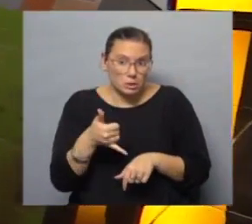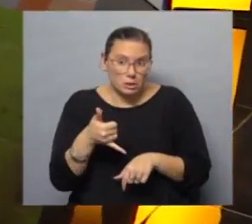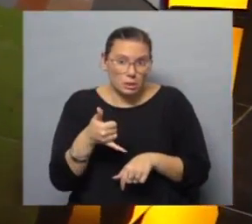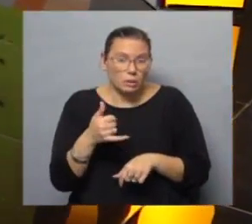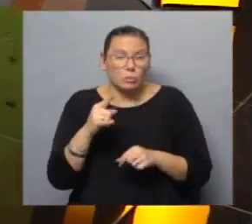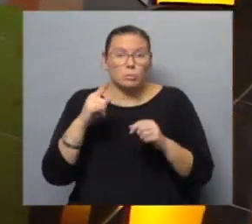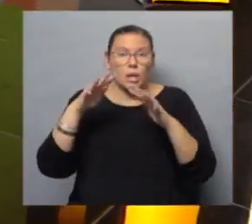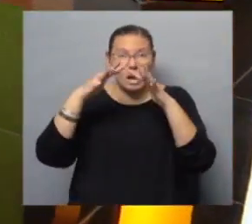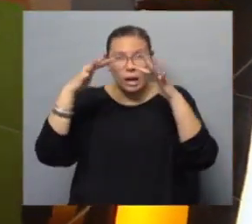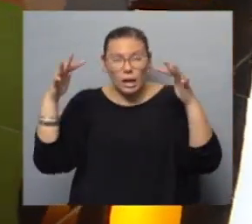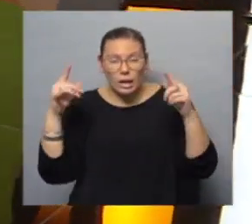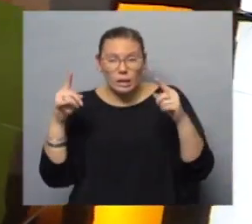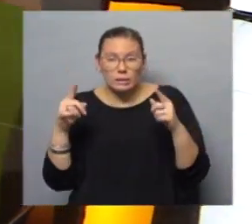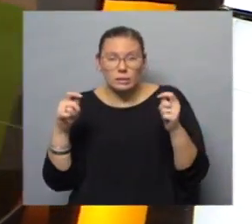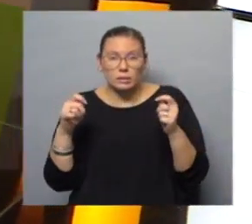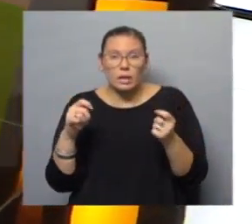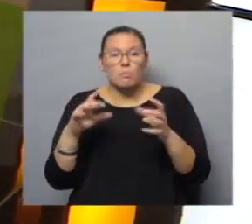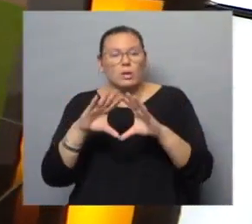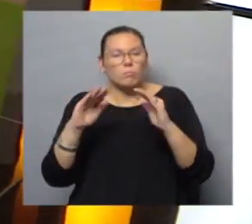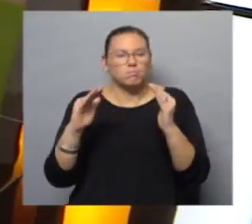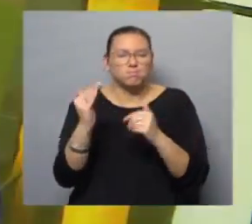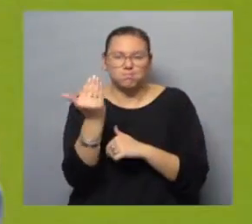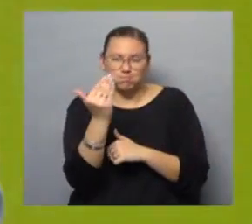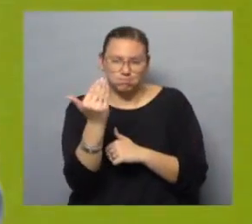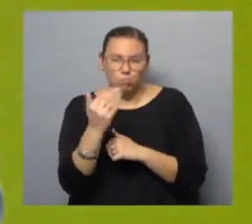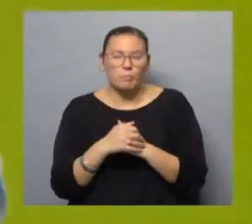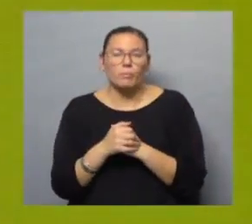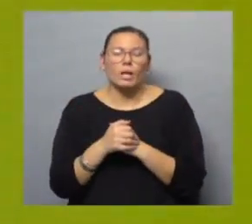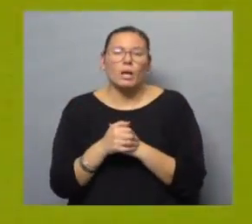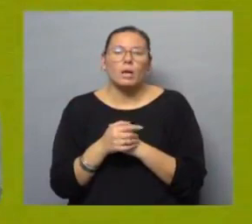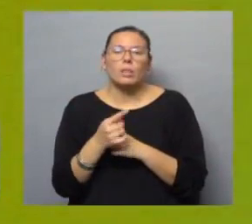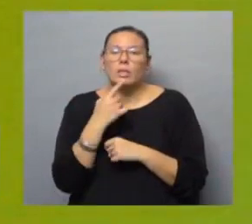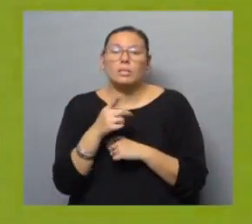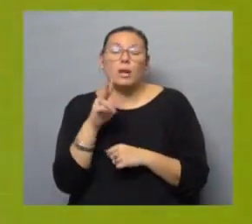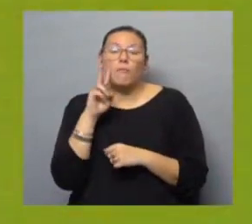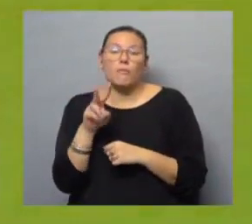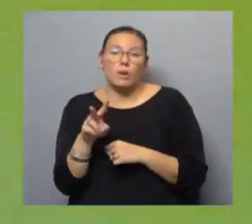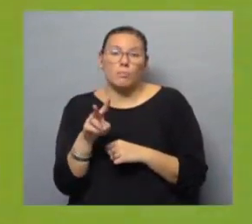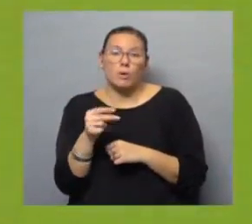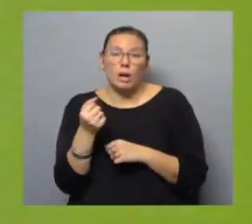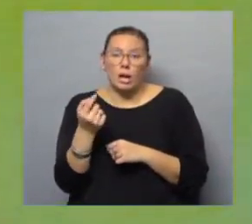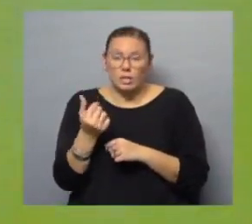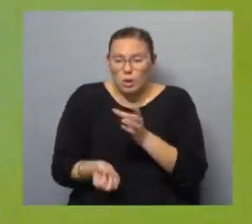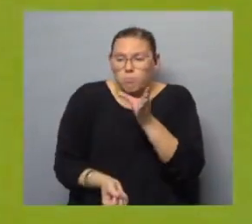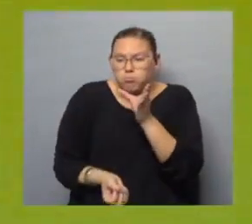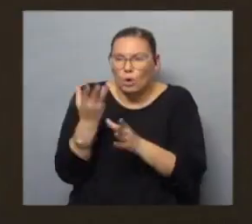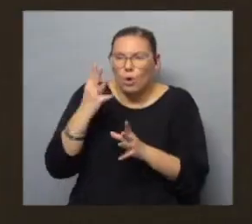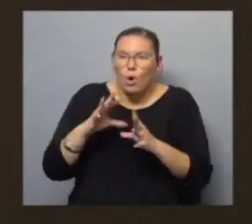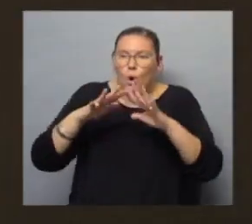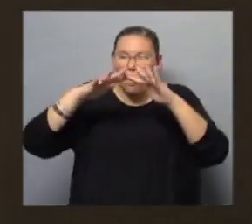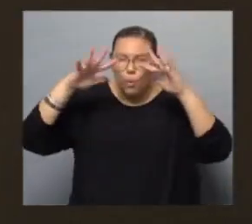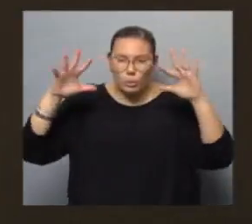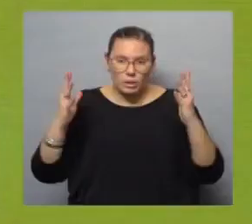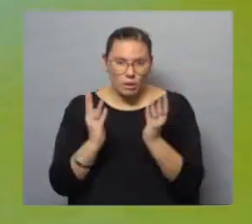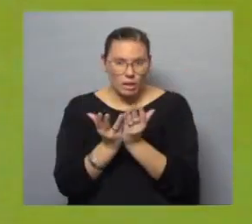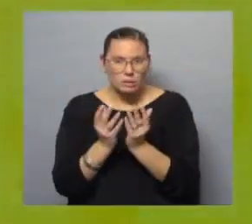una galaxia distorsionada por este efecto del lente gravitacional. Cuando se dice que estamos viendo casi el origen del universo, estamos hablando